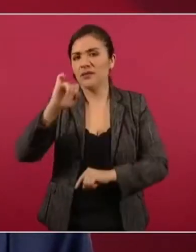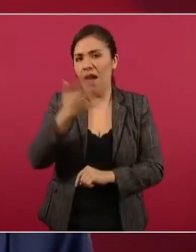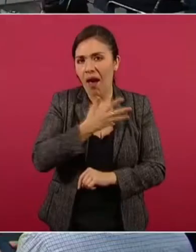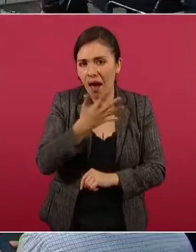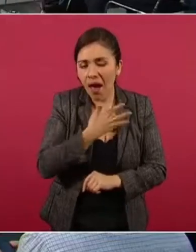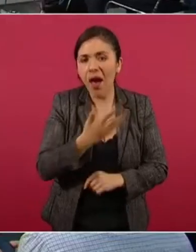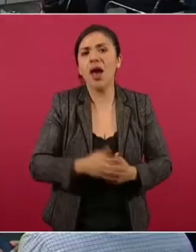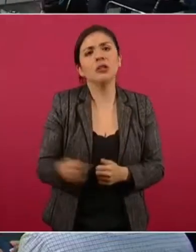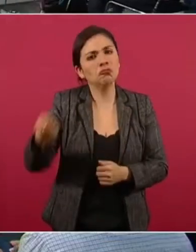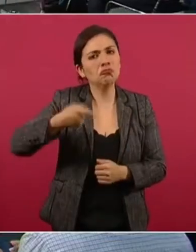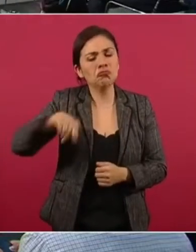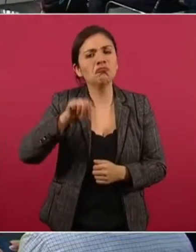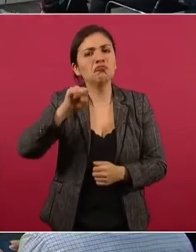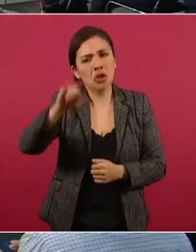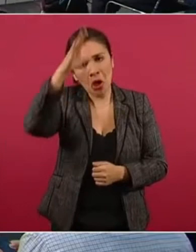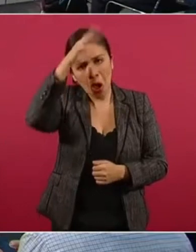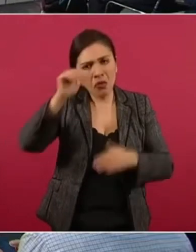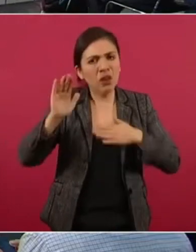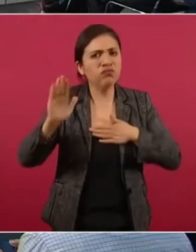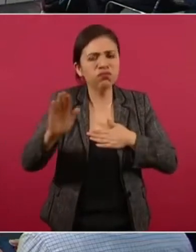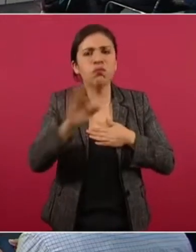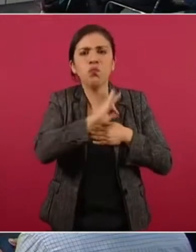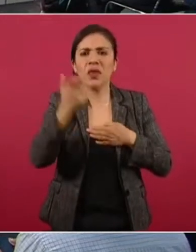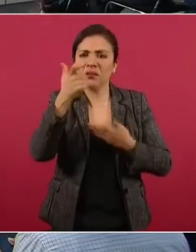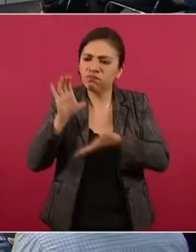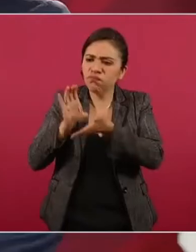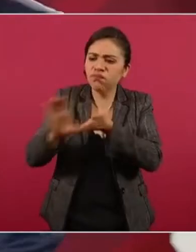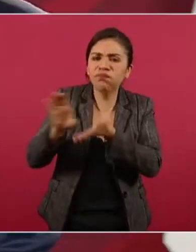hay compromisos de inversión